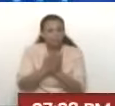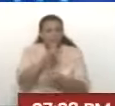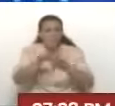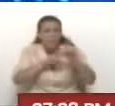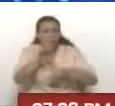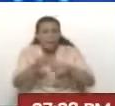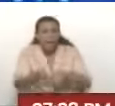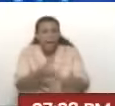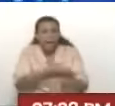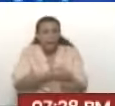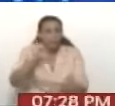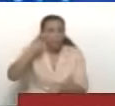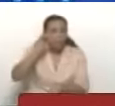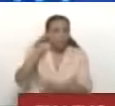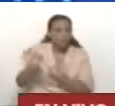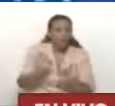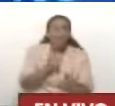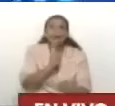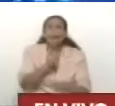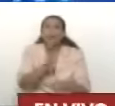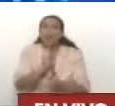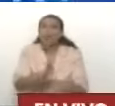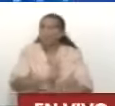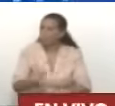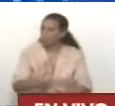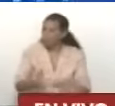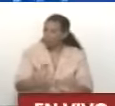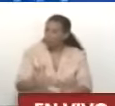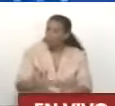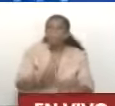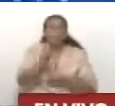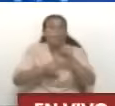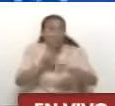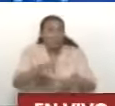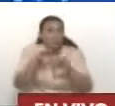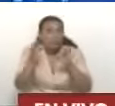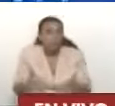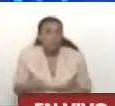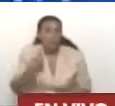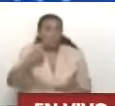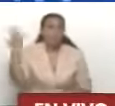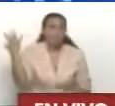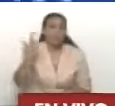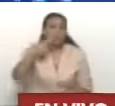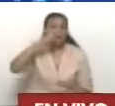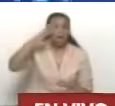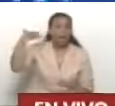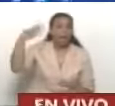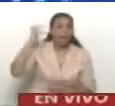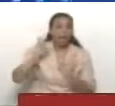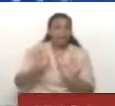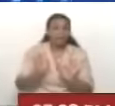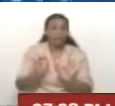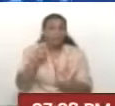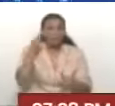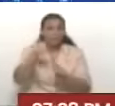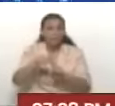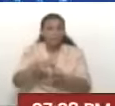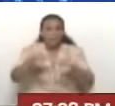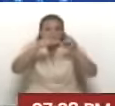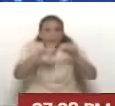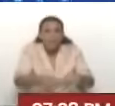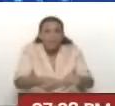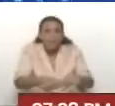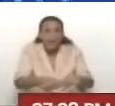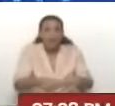preguntar todo lo que haya que preguntar y no tiene que responder todo lo que tenga que responder, pero fue famoso en aquella época del punto fijismo,